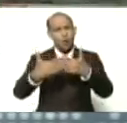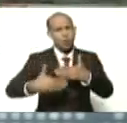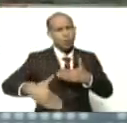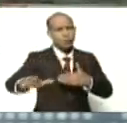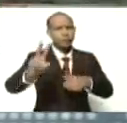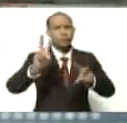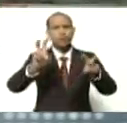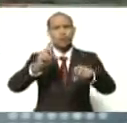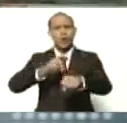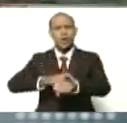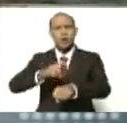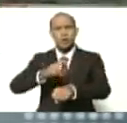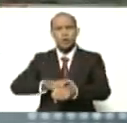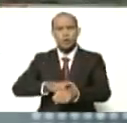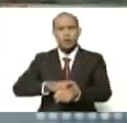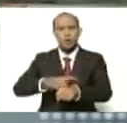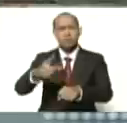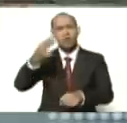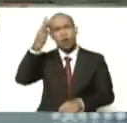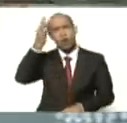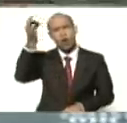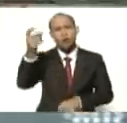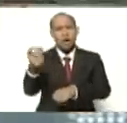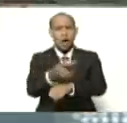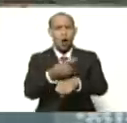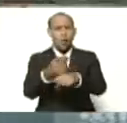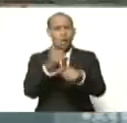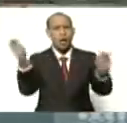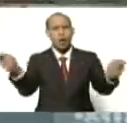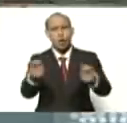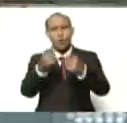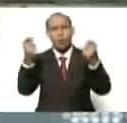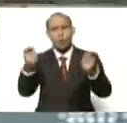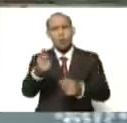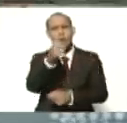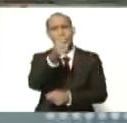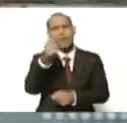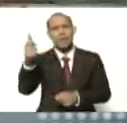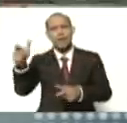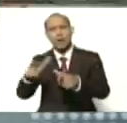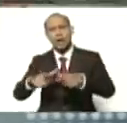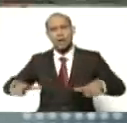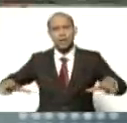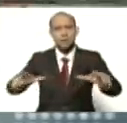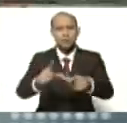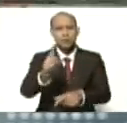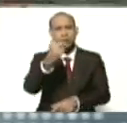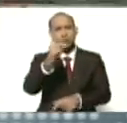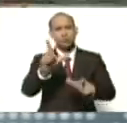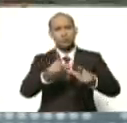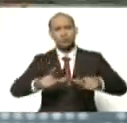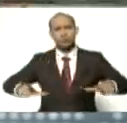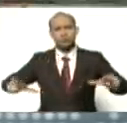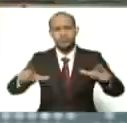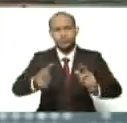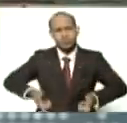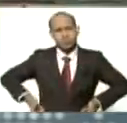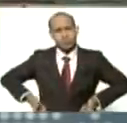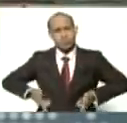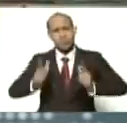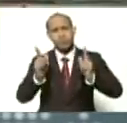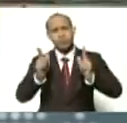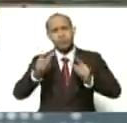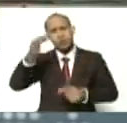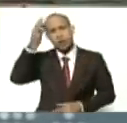etapa los consejos de gobierno popular de cada sector y uno de los sectores donde vamos a activar el